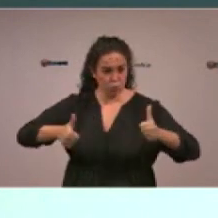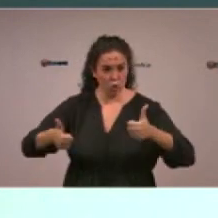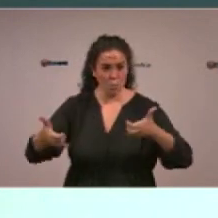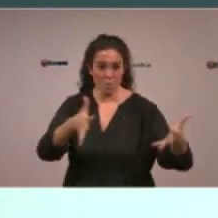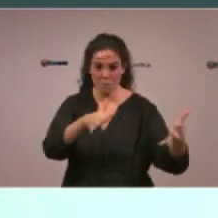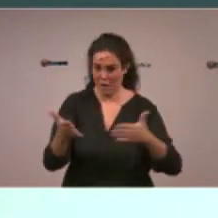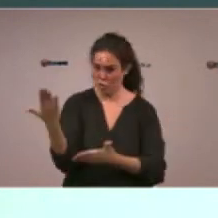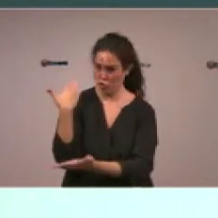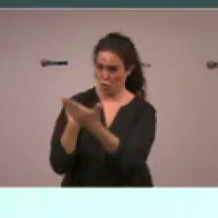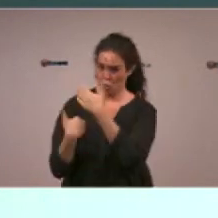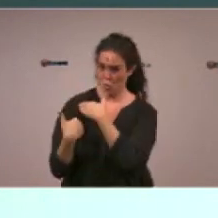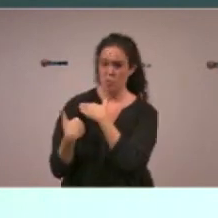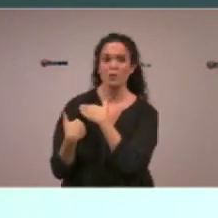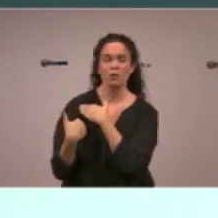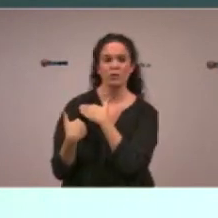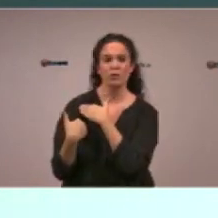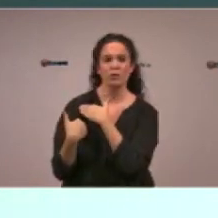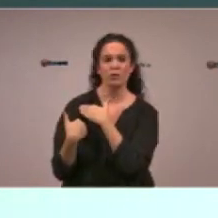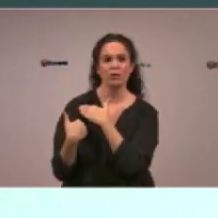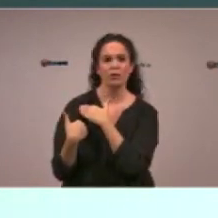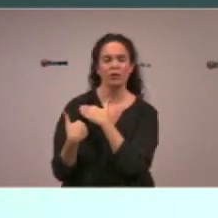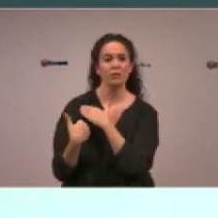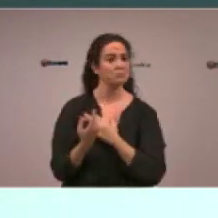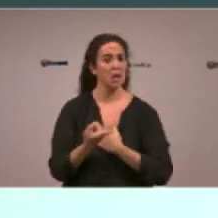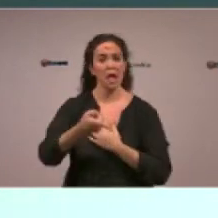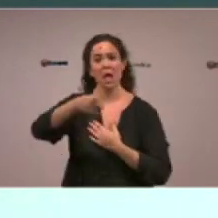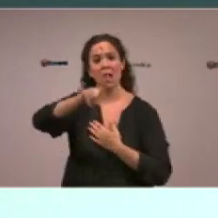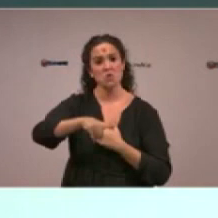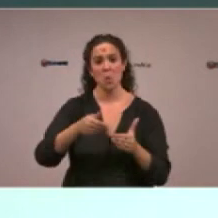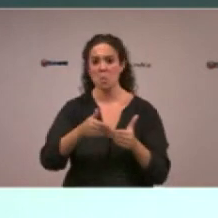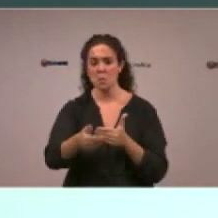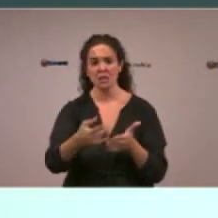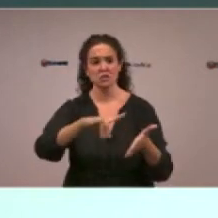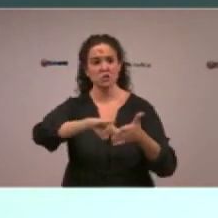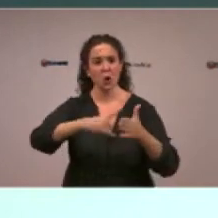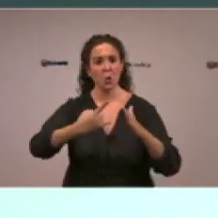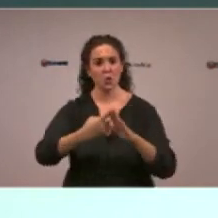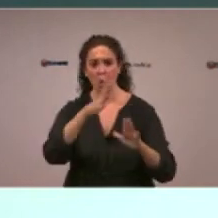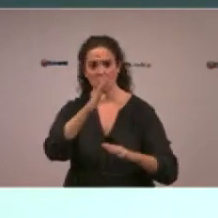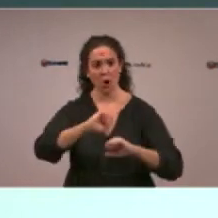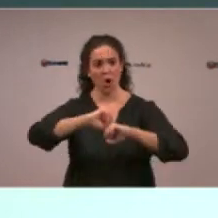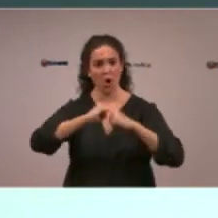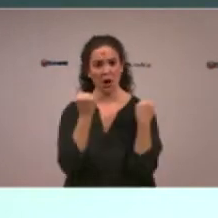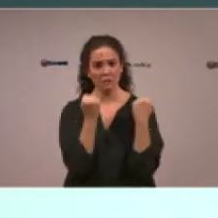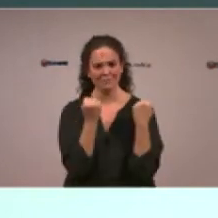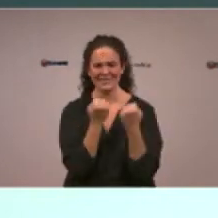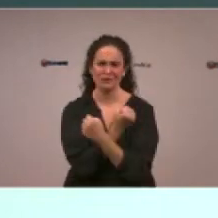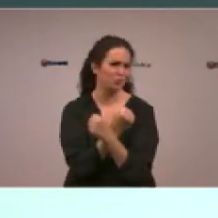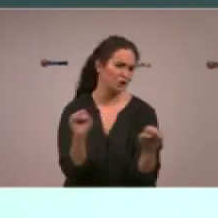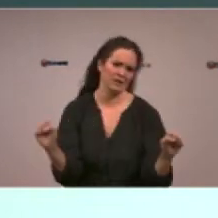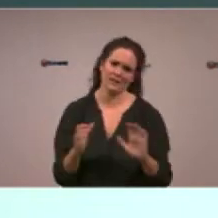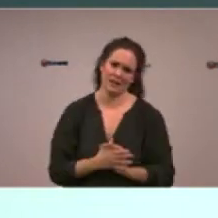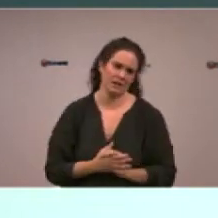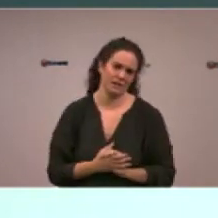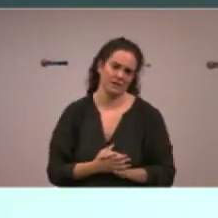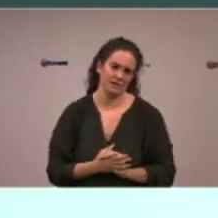unos meses antes, la vamos a resolver en un mes, aunque nos pasemos ese mes en casa. Creemos que deberíamos pensar